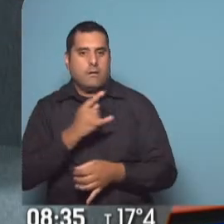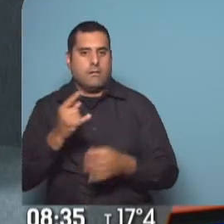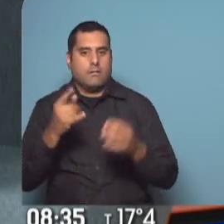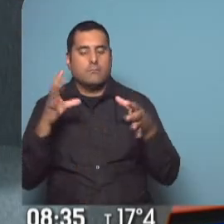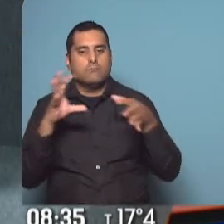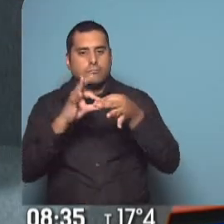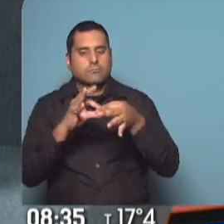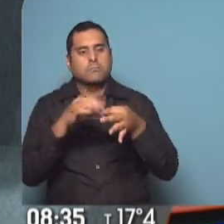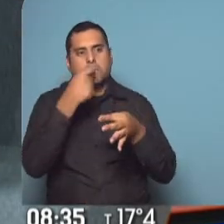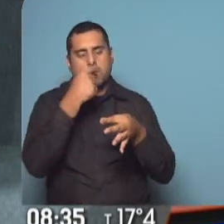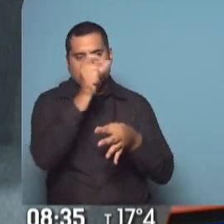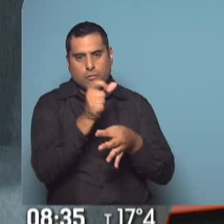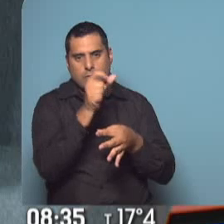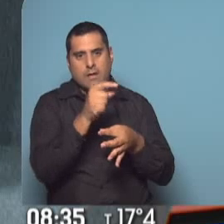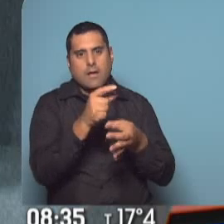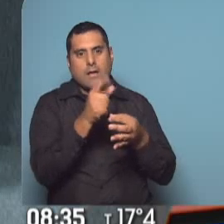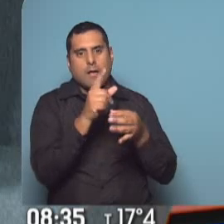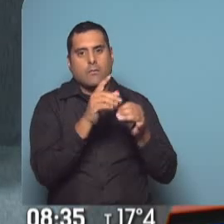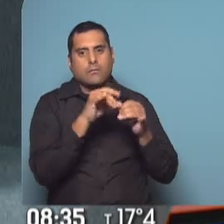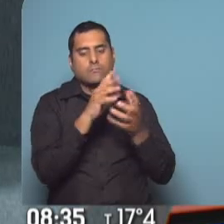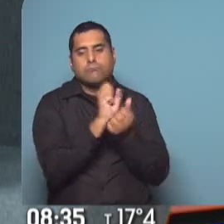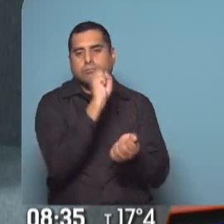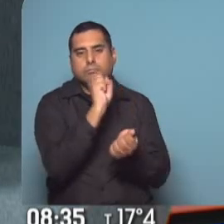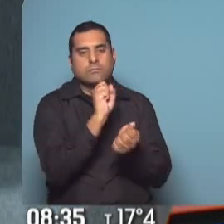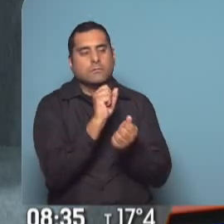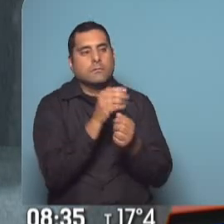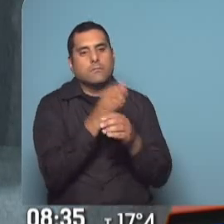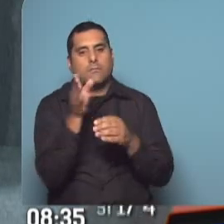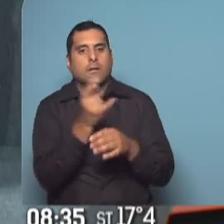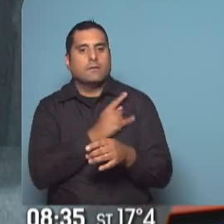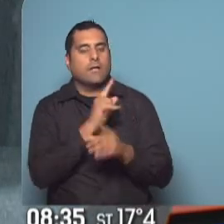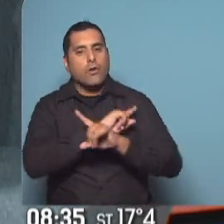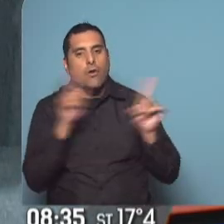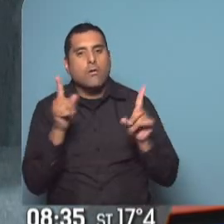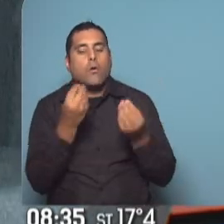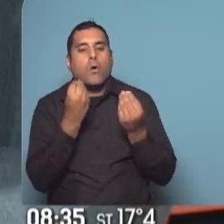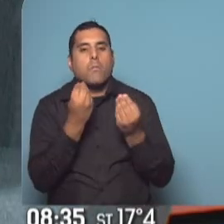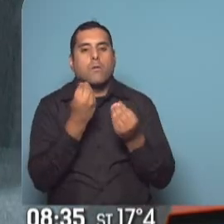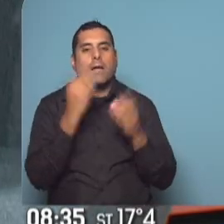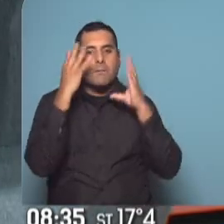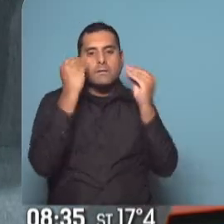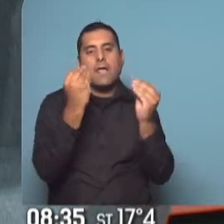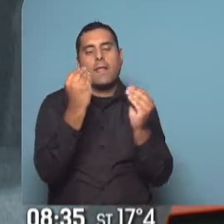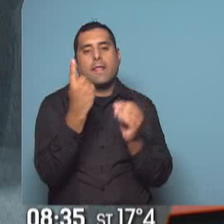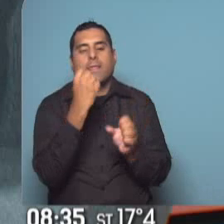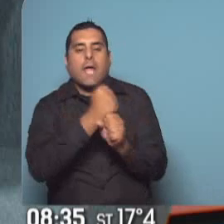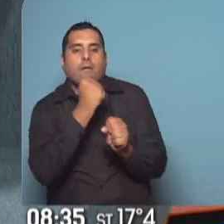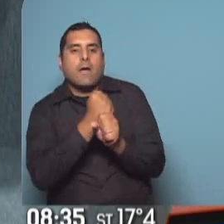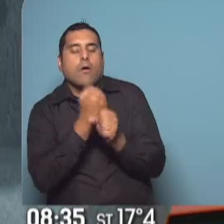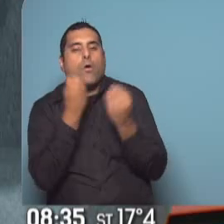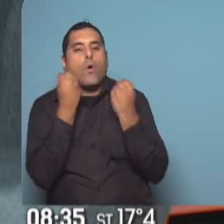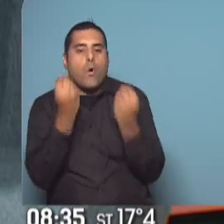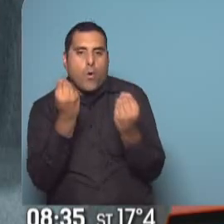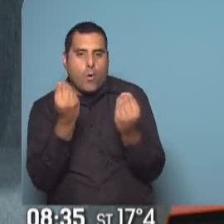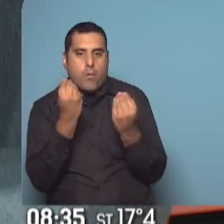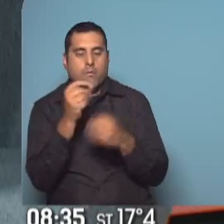que salen de la secundaria están preparados para un primer empleo están preparados para capacitarse en un empleo está con nosotros el